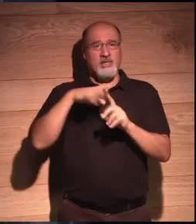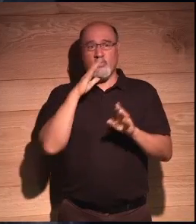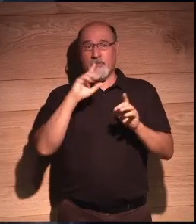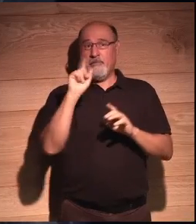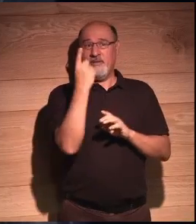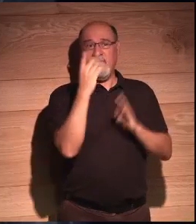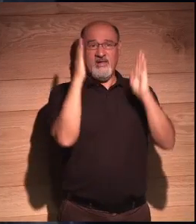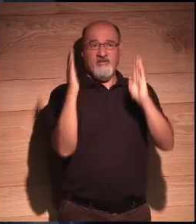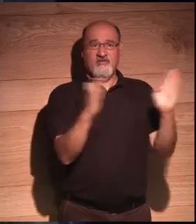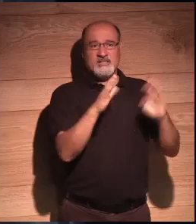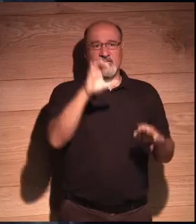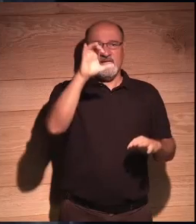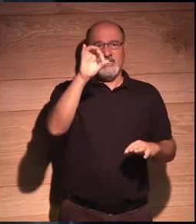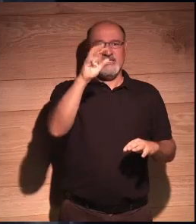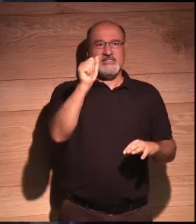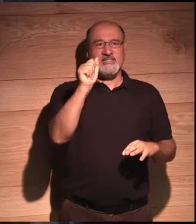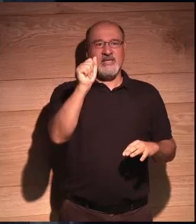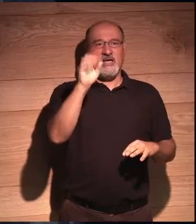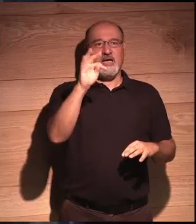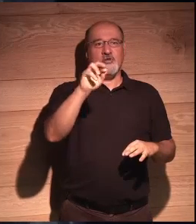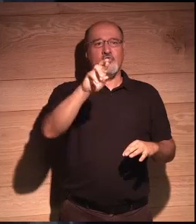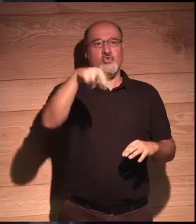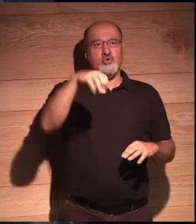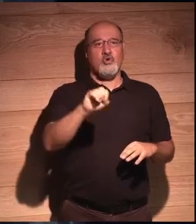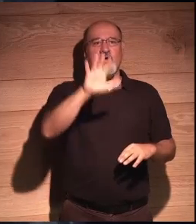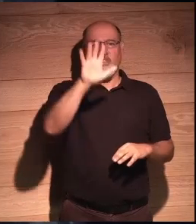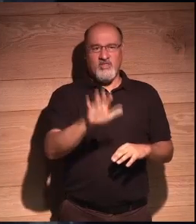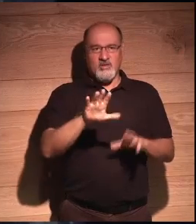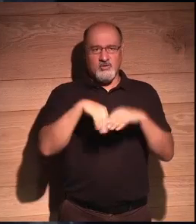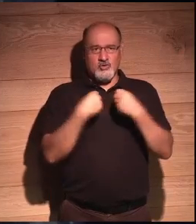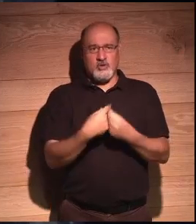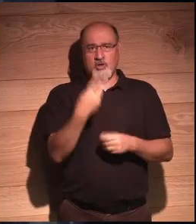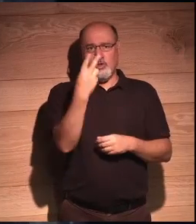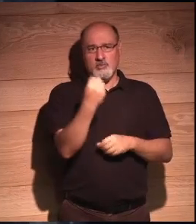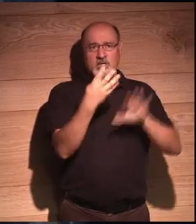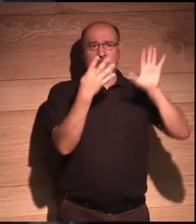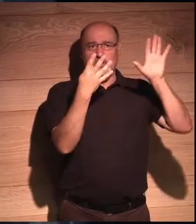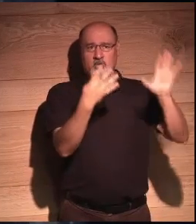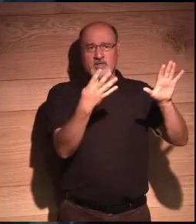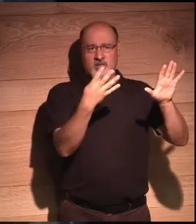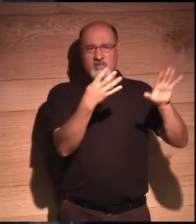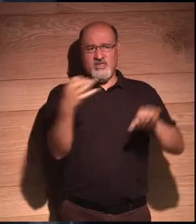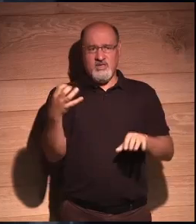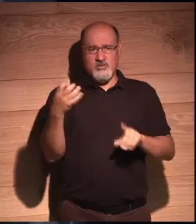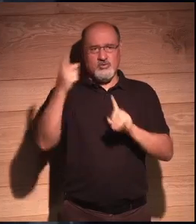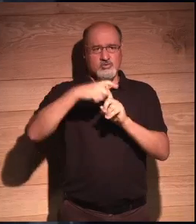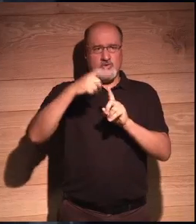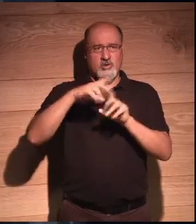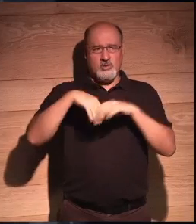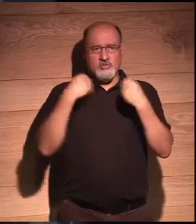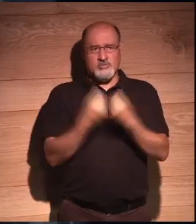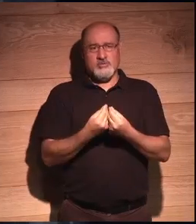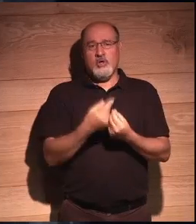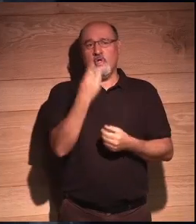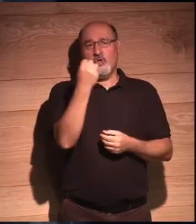que se queman en los primeros minutos, son eso, 2.900 toneladas